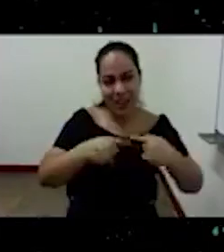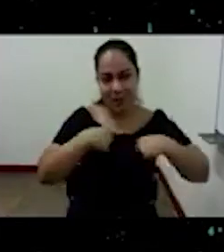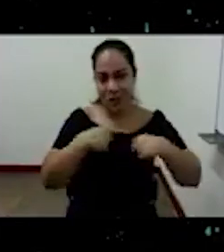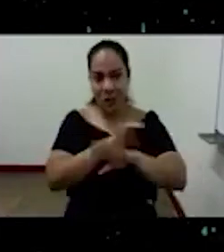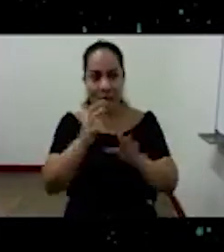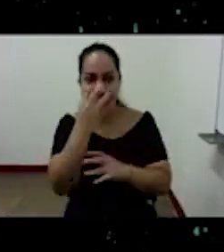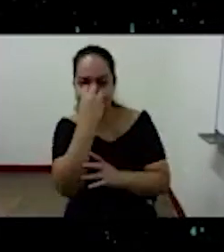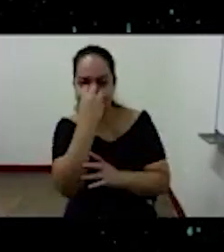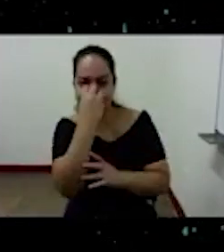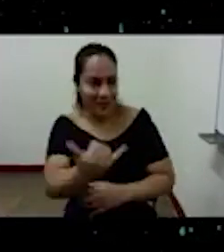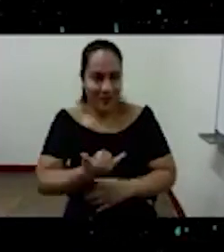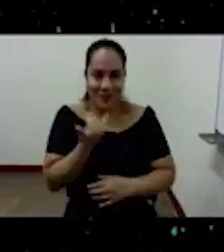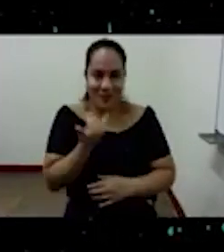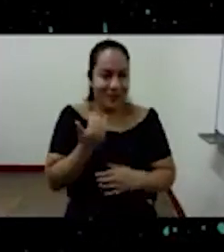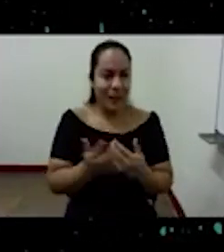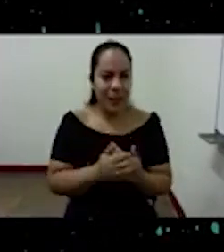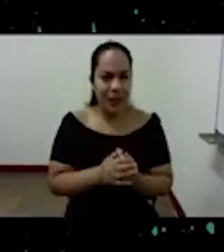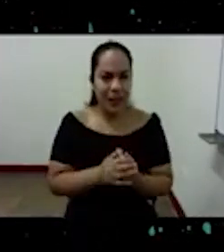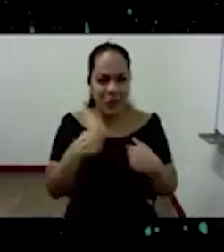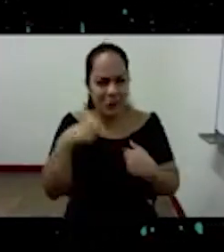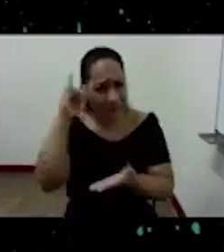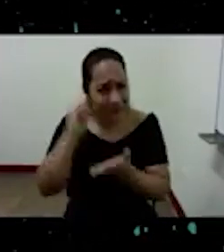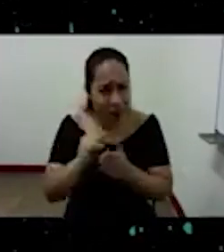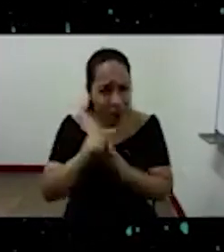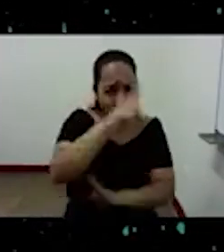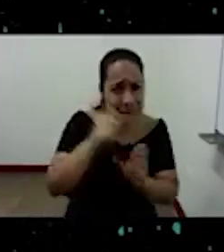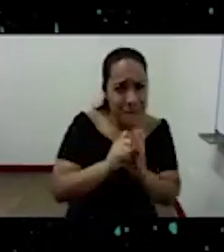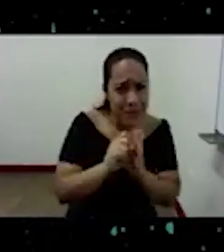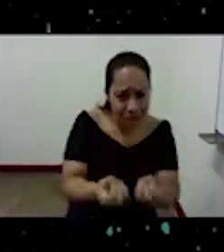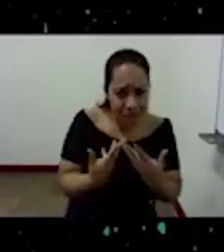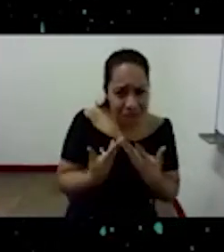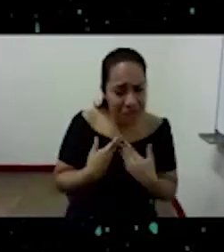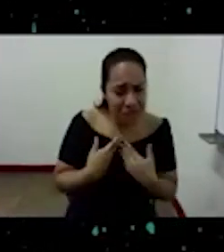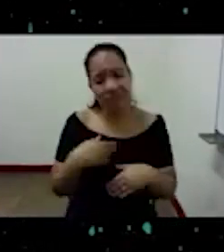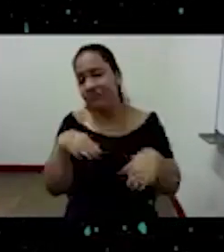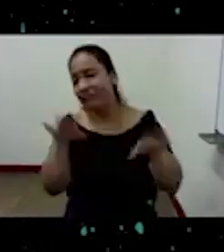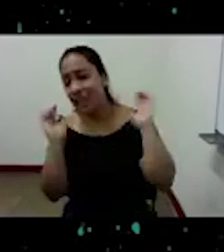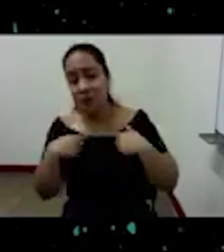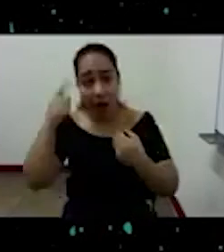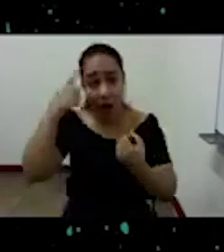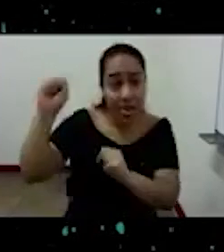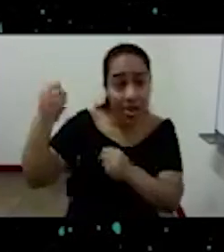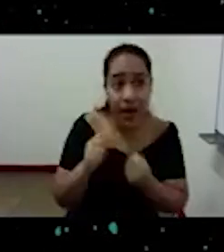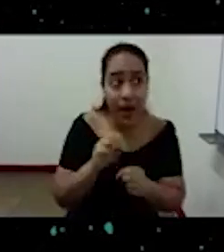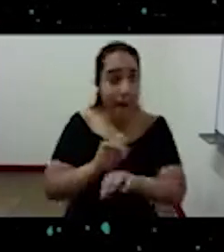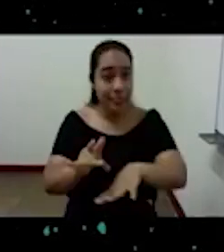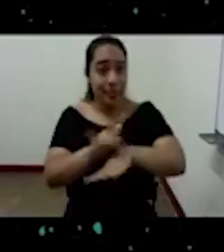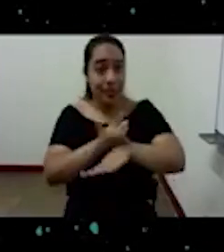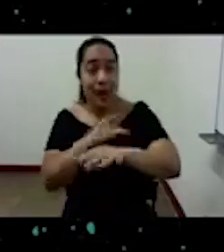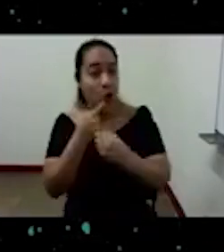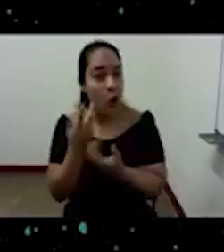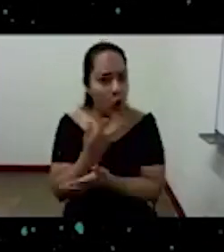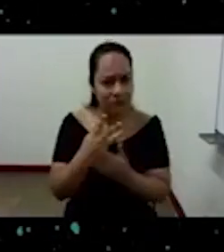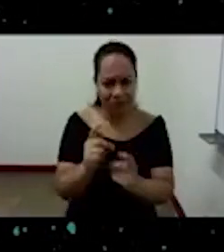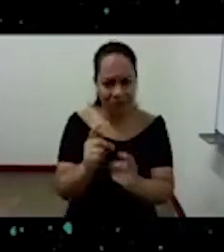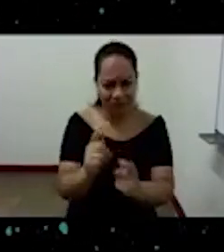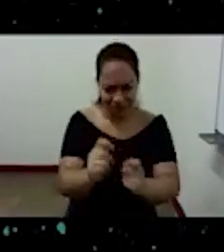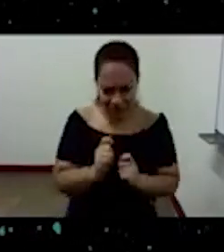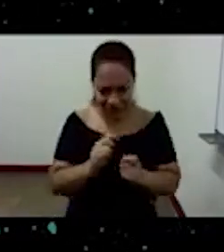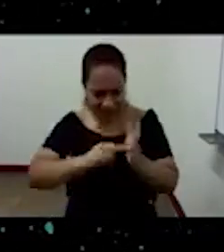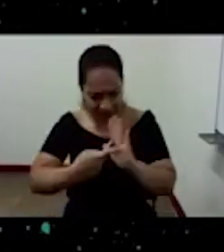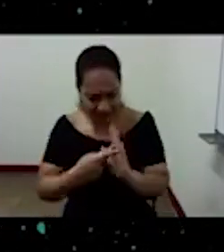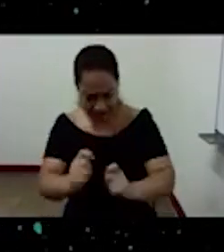payaso. No creo en nada y no estoy desesperado por las mañanas. No me deprime nada, nunca